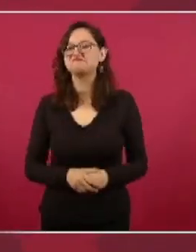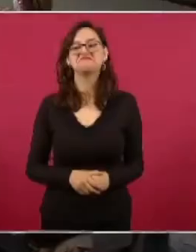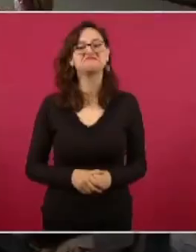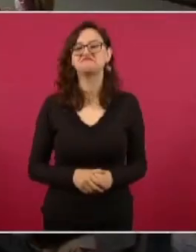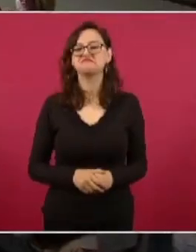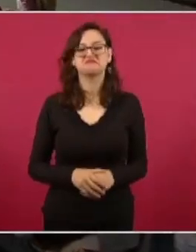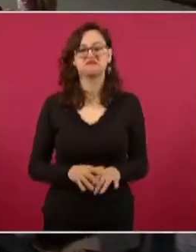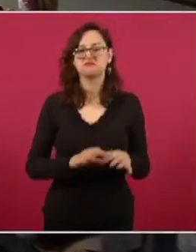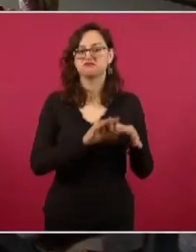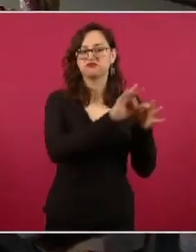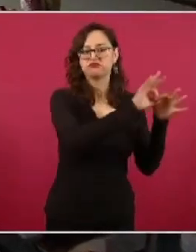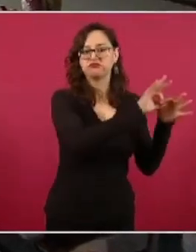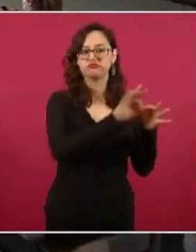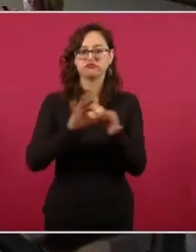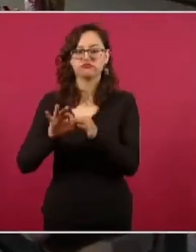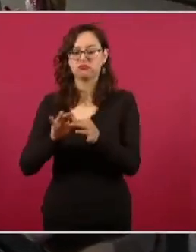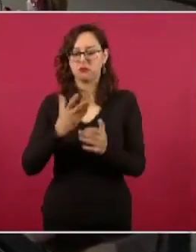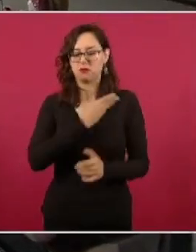Imagínense,